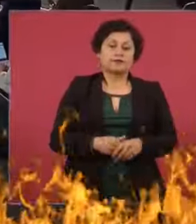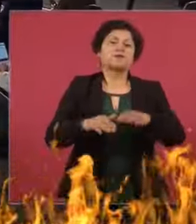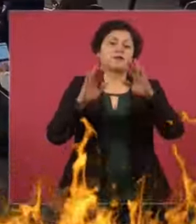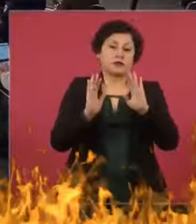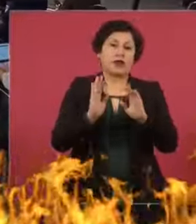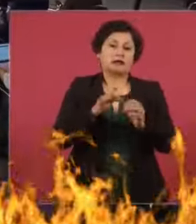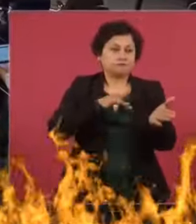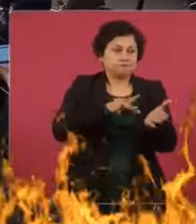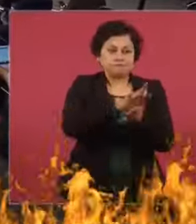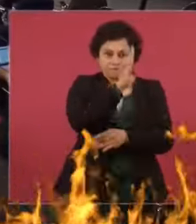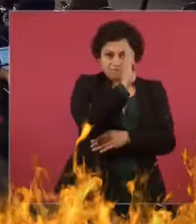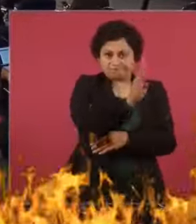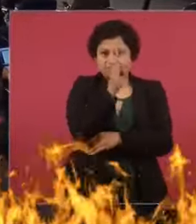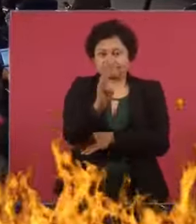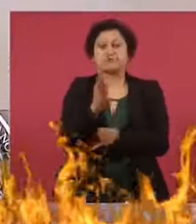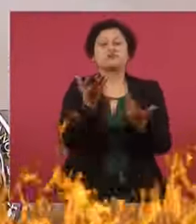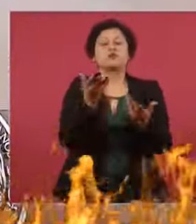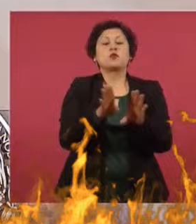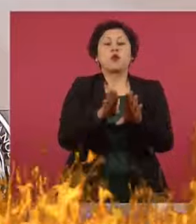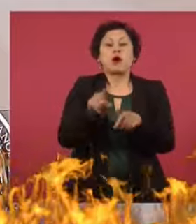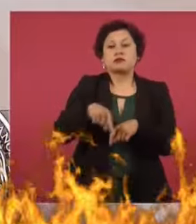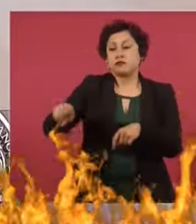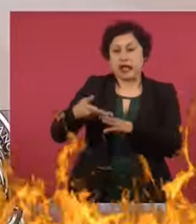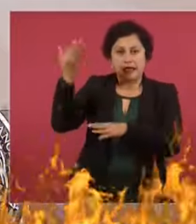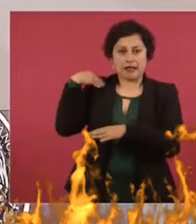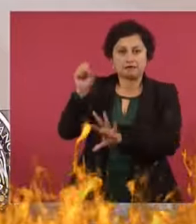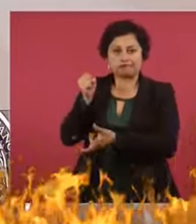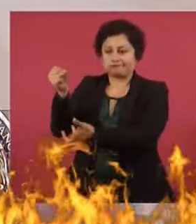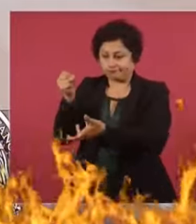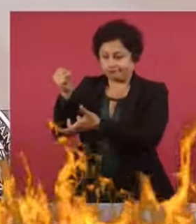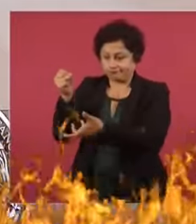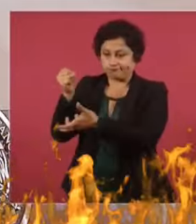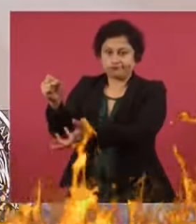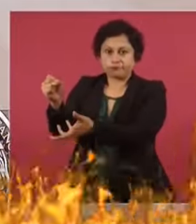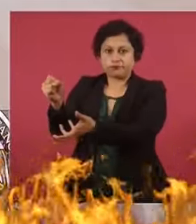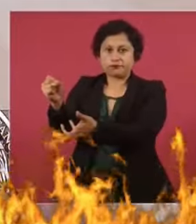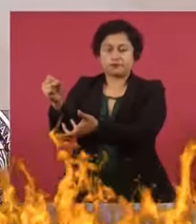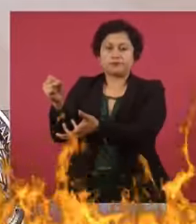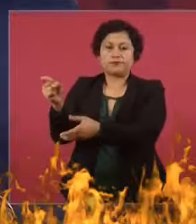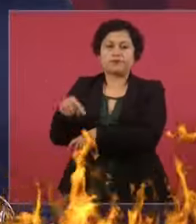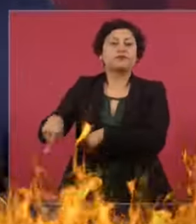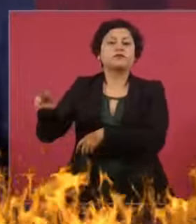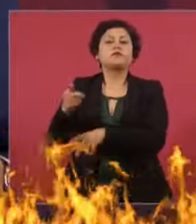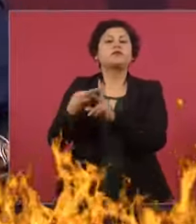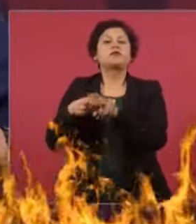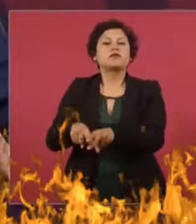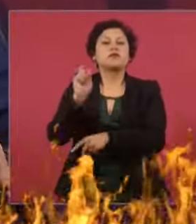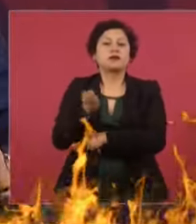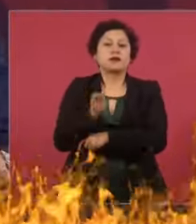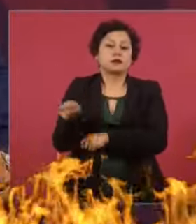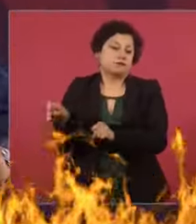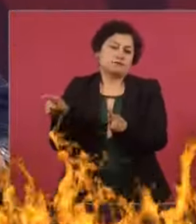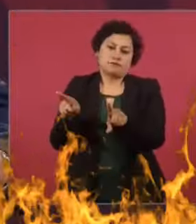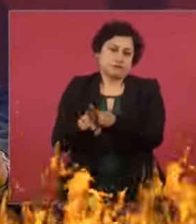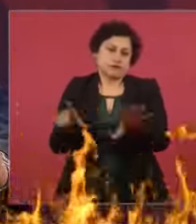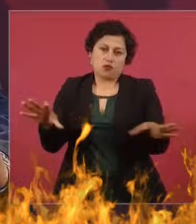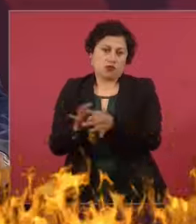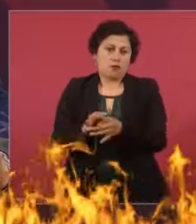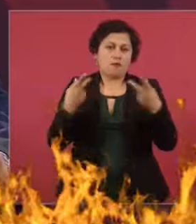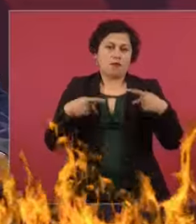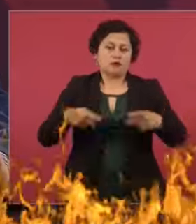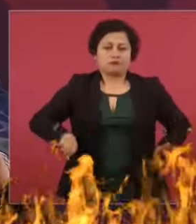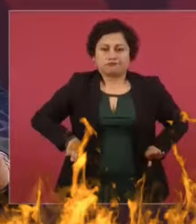apoyos para todos estos organismos empiezan como son organismos vinculados a la derecha al